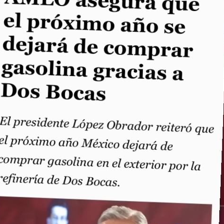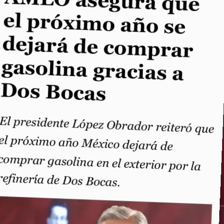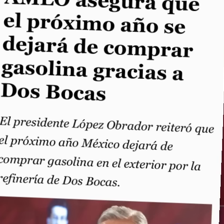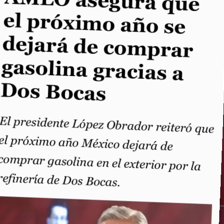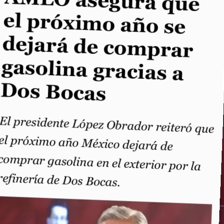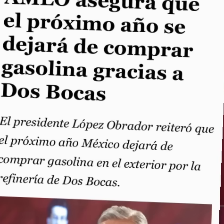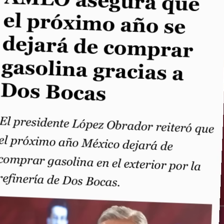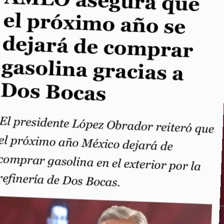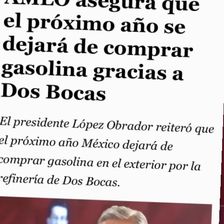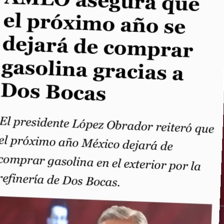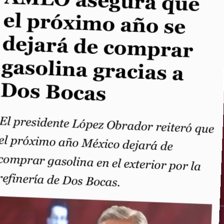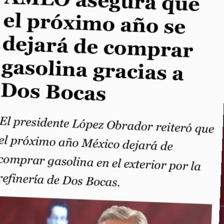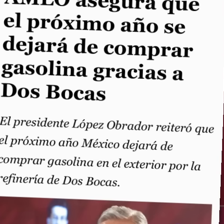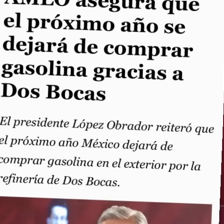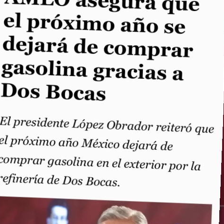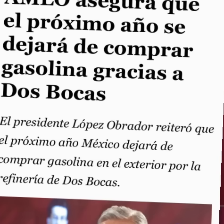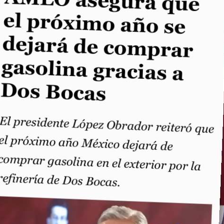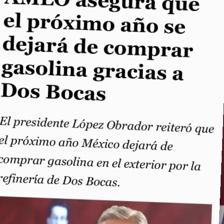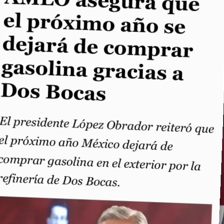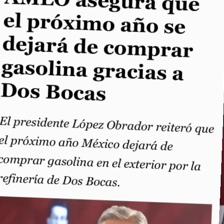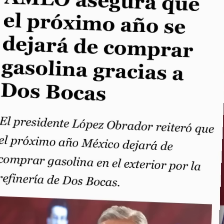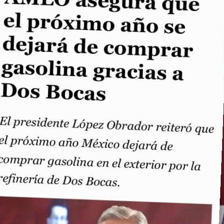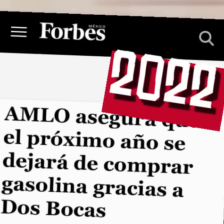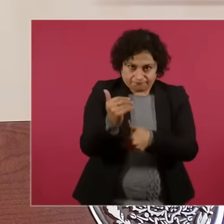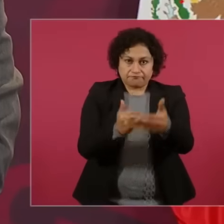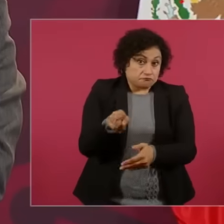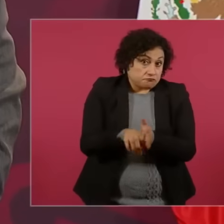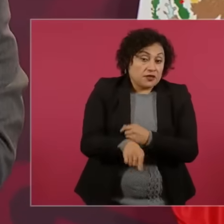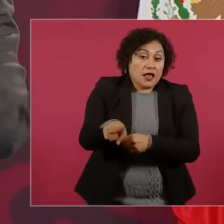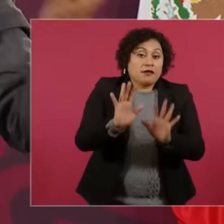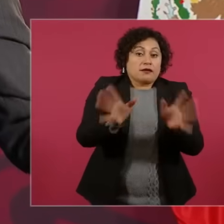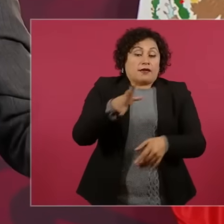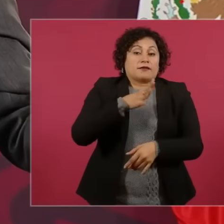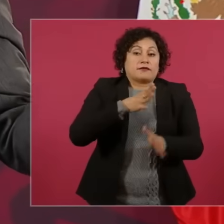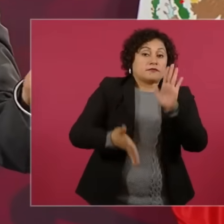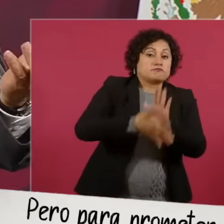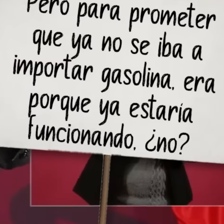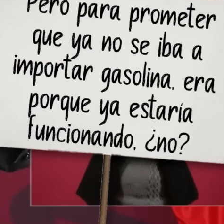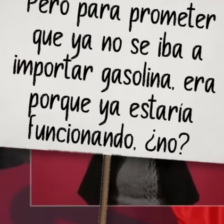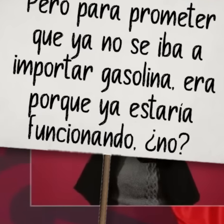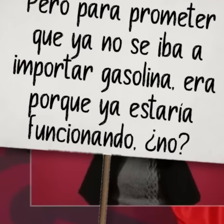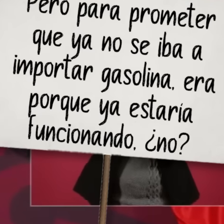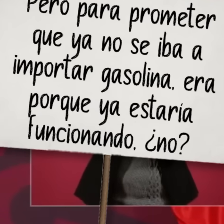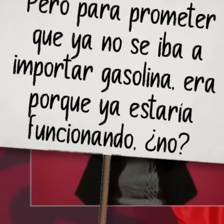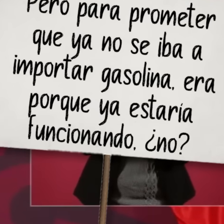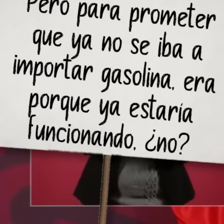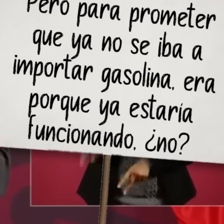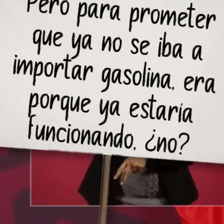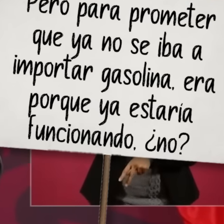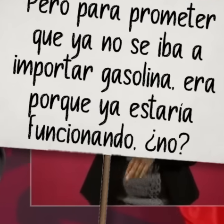La etapa de operación ya está terminada completamente y ya está en